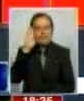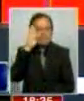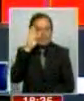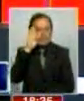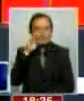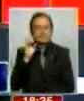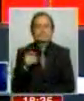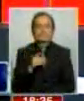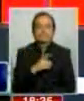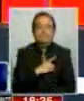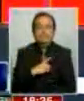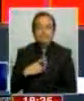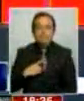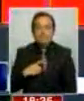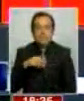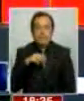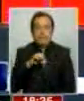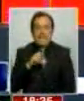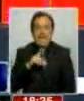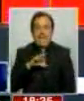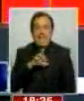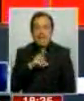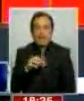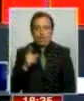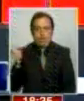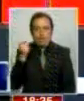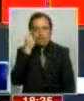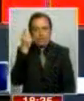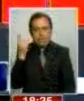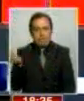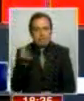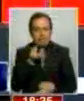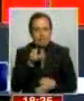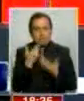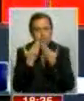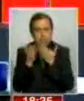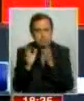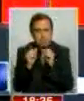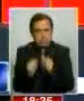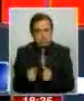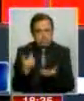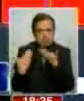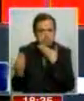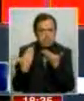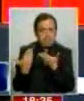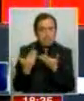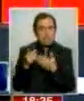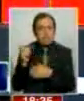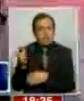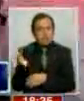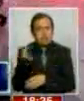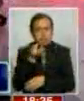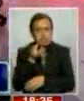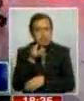diputado Melero a la salida, no sé si lo escuchó, y ella dijo, ella entendió nuestros planteamientos, nos abrió la posibilidad de diálogo mayor y quedó de hablar con el ministro de